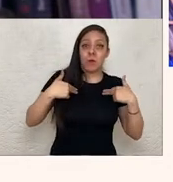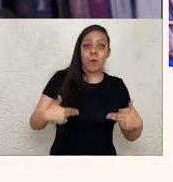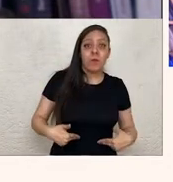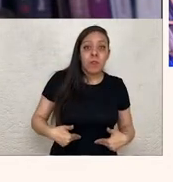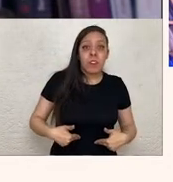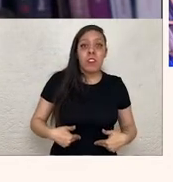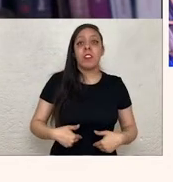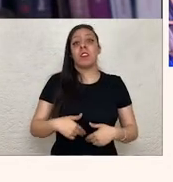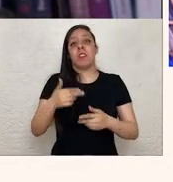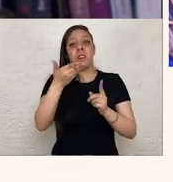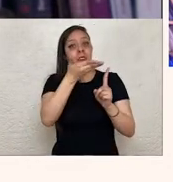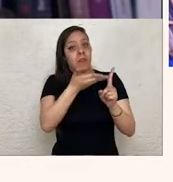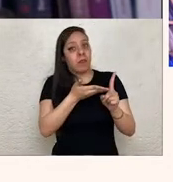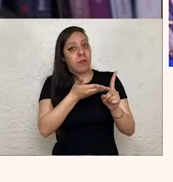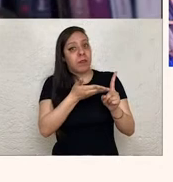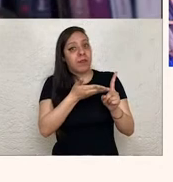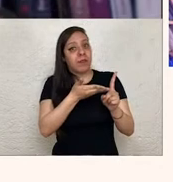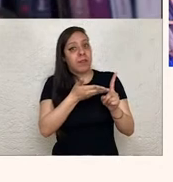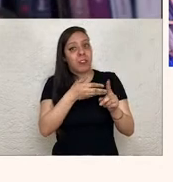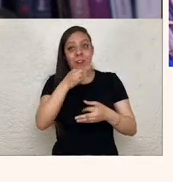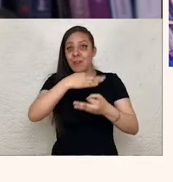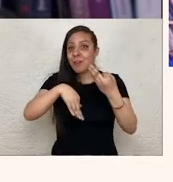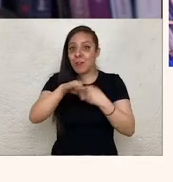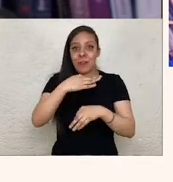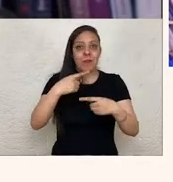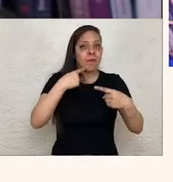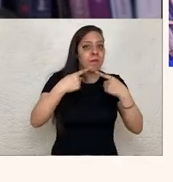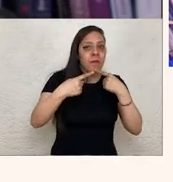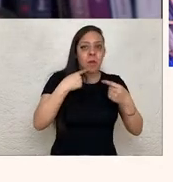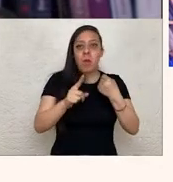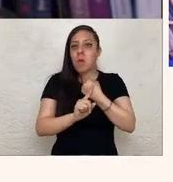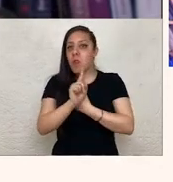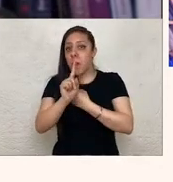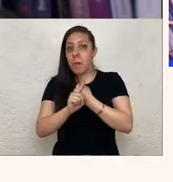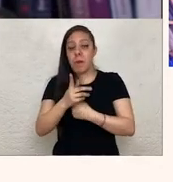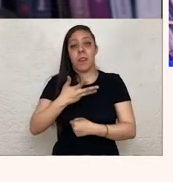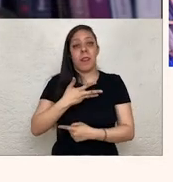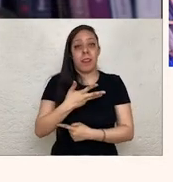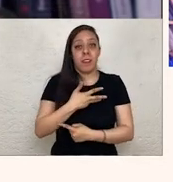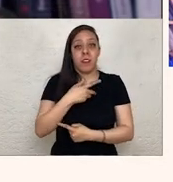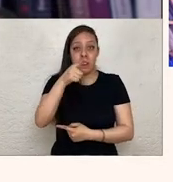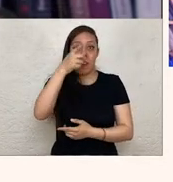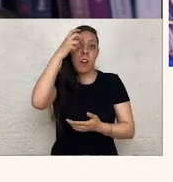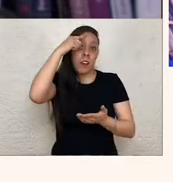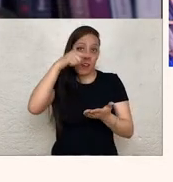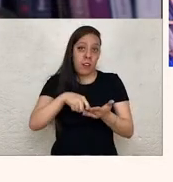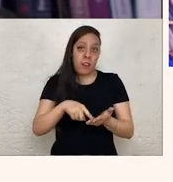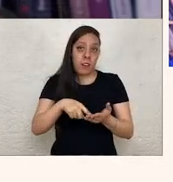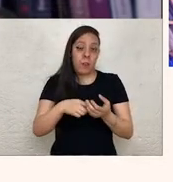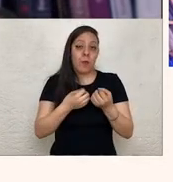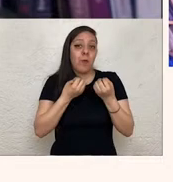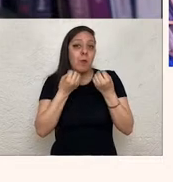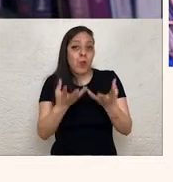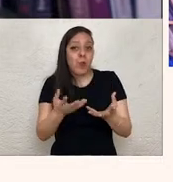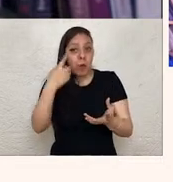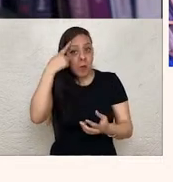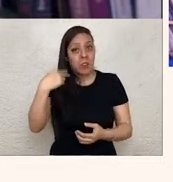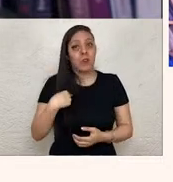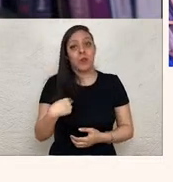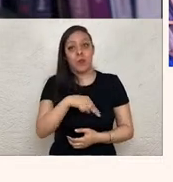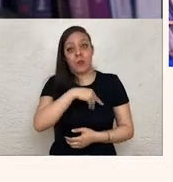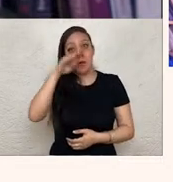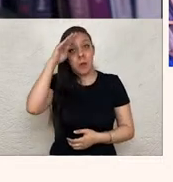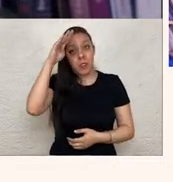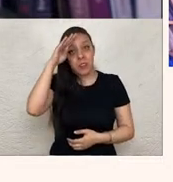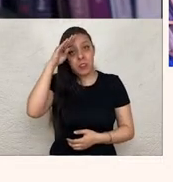a la persona humana y a sus y a los dilemas que enfrenta, ¿no? Entonces, eso creo que